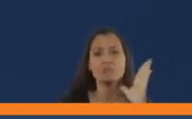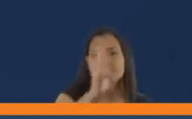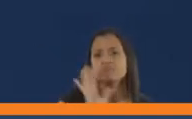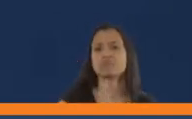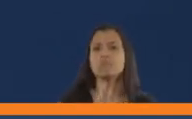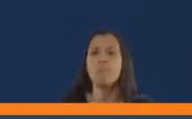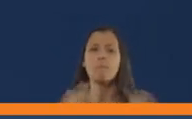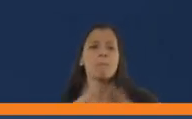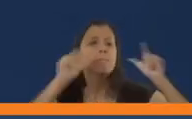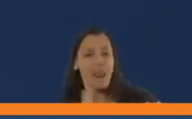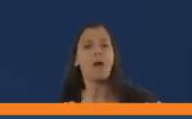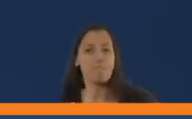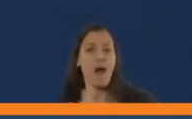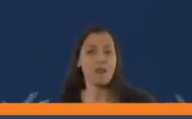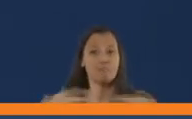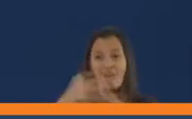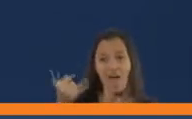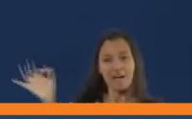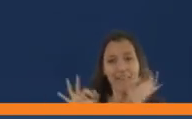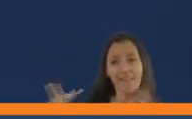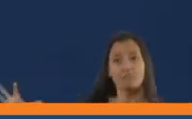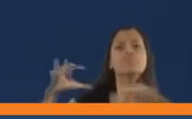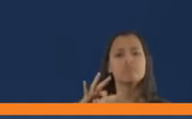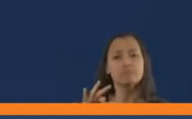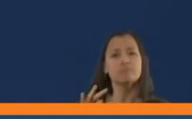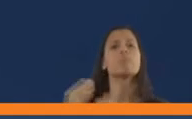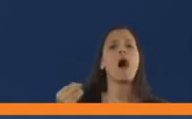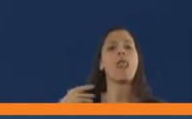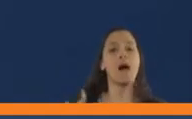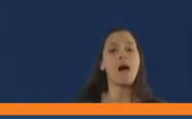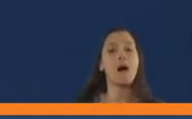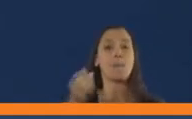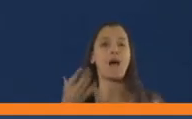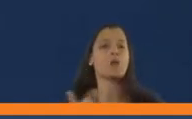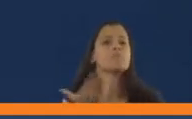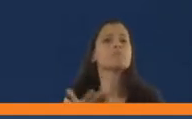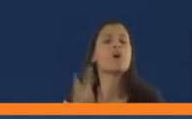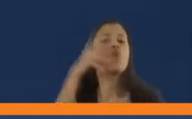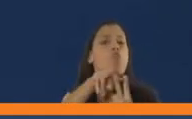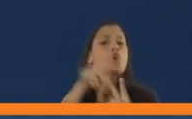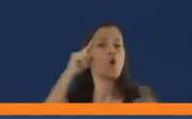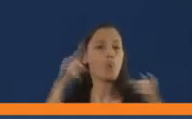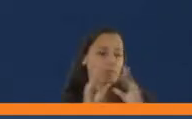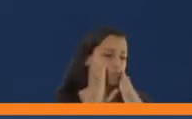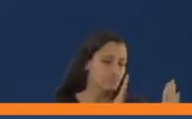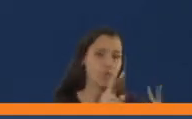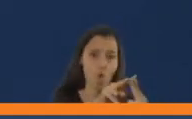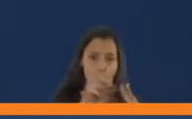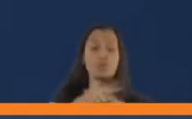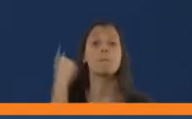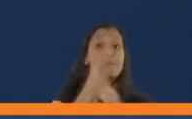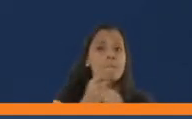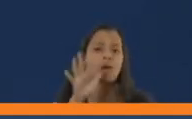una verdadera asociación estratégica común les propongo dos grandes objetivos organizamos